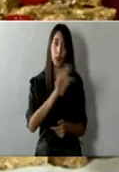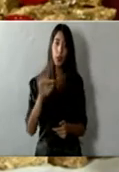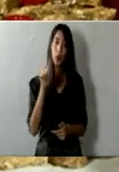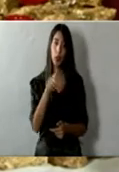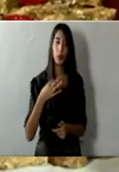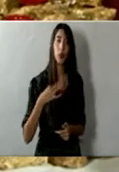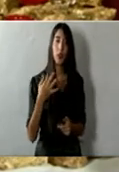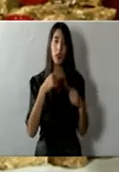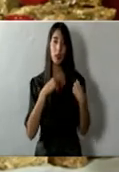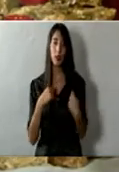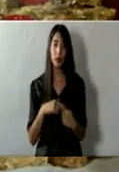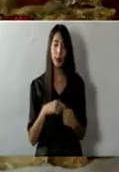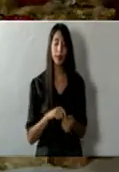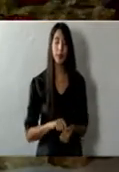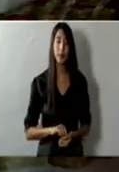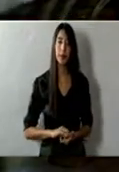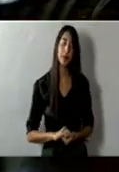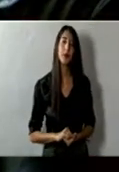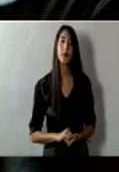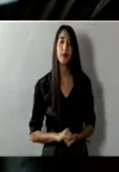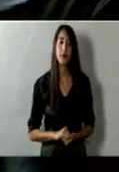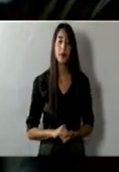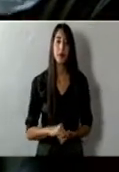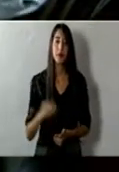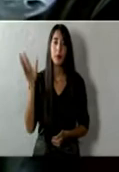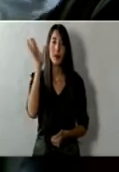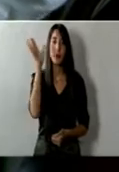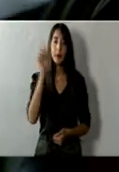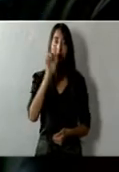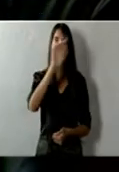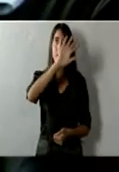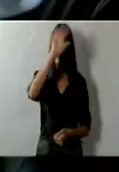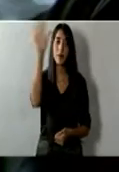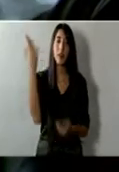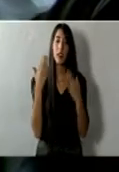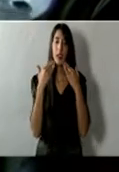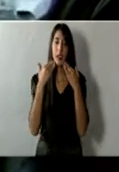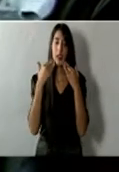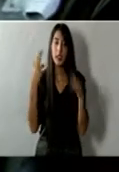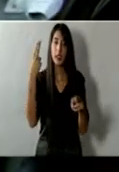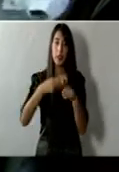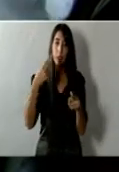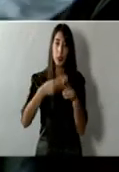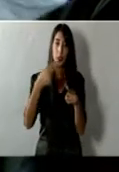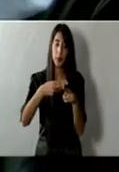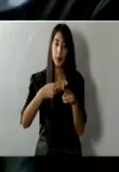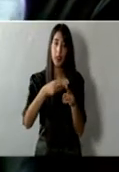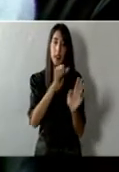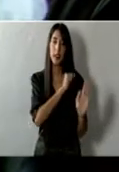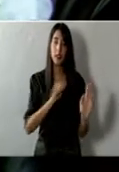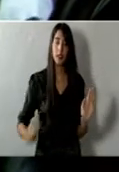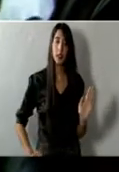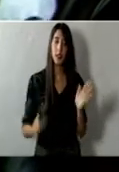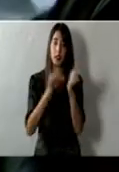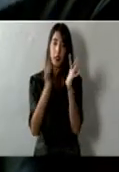y tu corazón. Padre Celestial, te damos gracias en este día. Y en el nombre del Señor Jesucristo te pedimos por todas